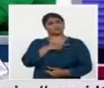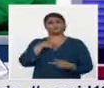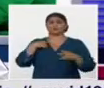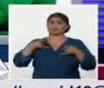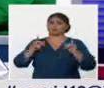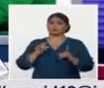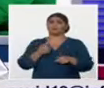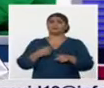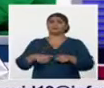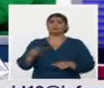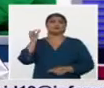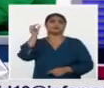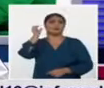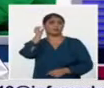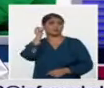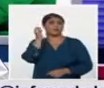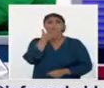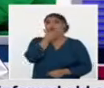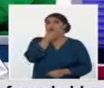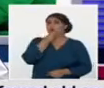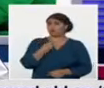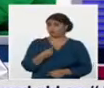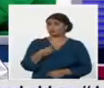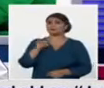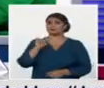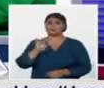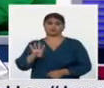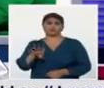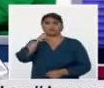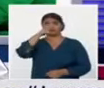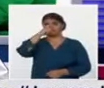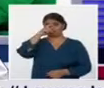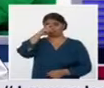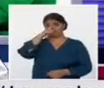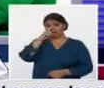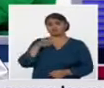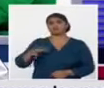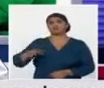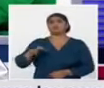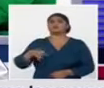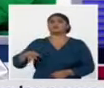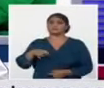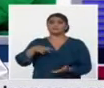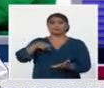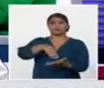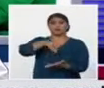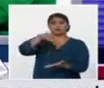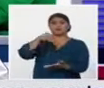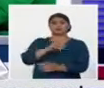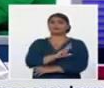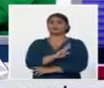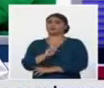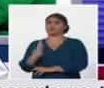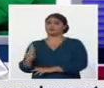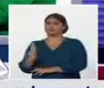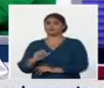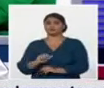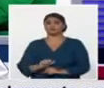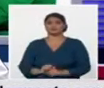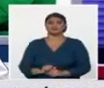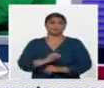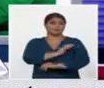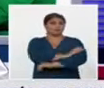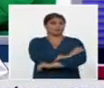joven, 64 años de edad, municipio Plaza de la Revolución, con antecedentes de hipertensión